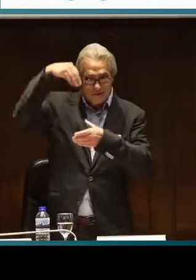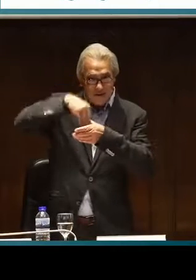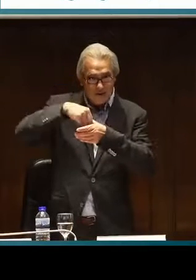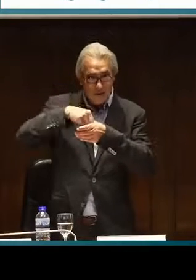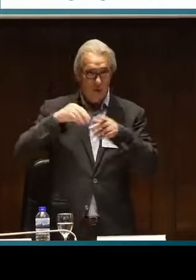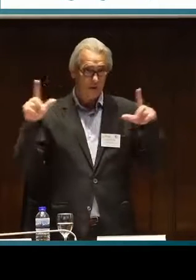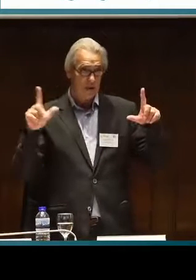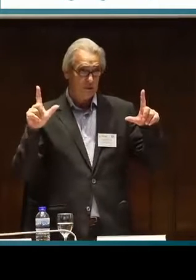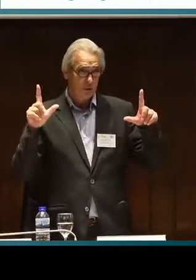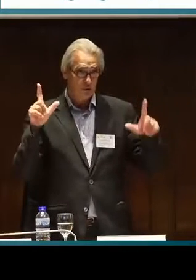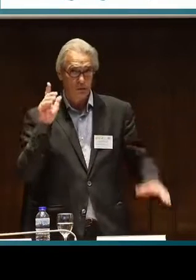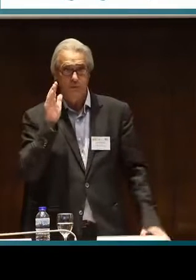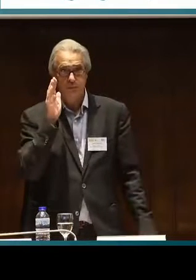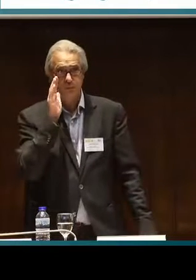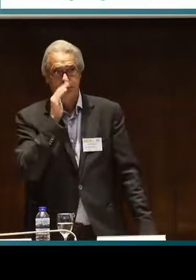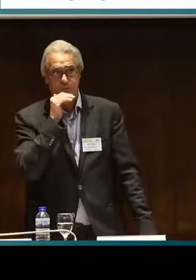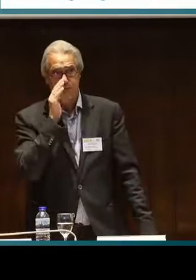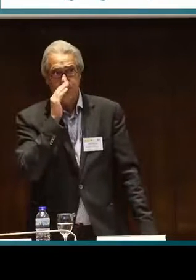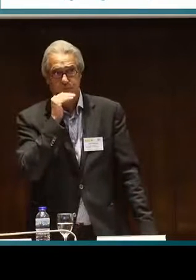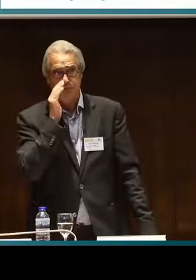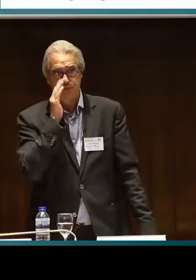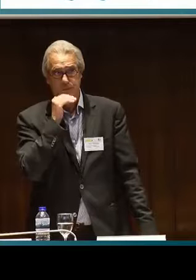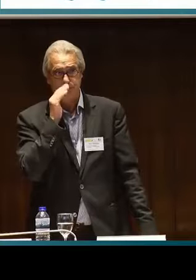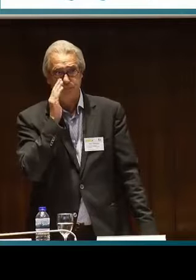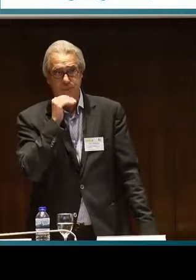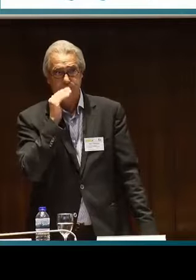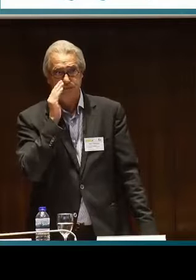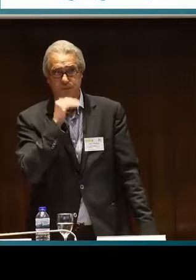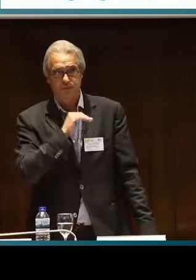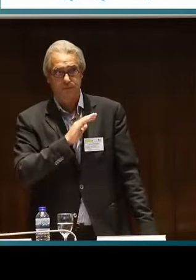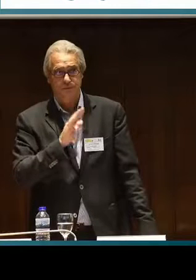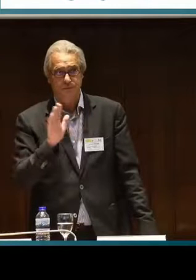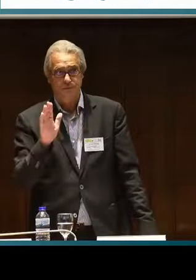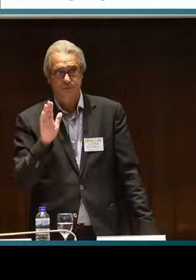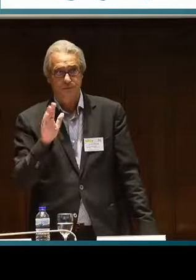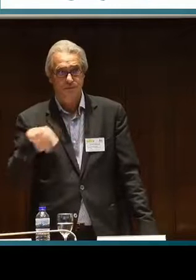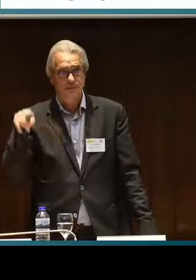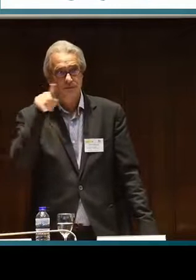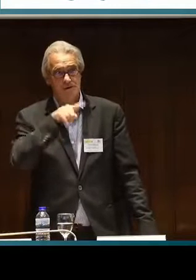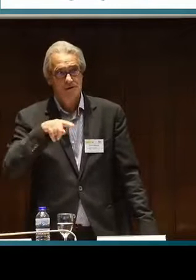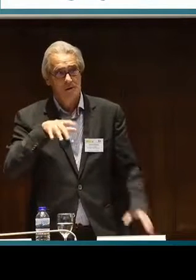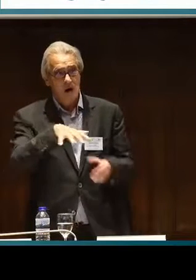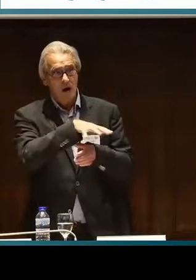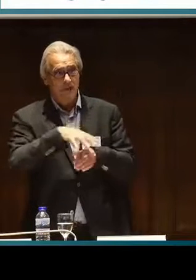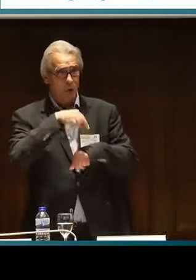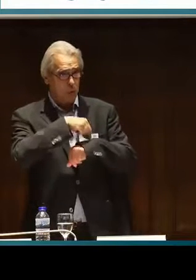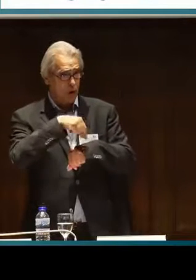no hay personas sordas, modelos sordos protagonistas dentro de la televisión. No existen.